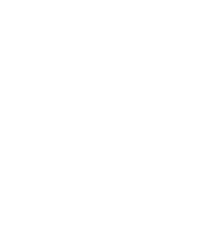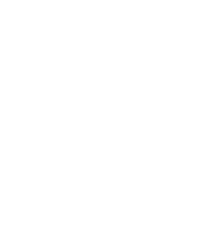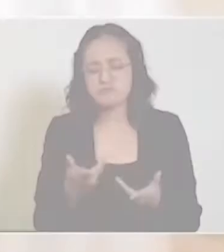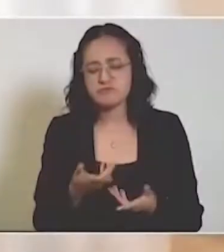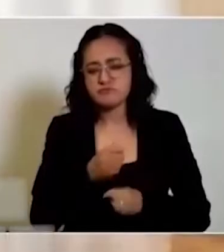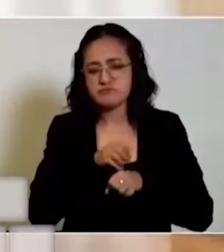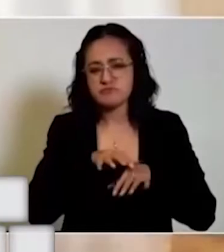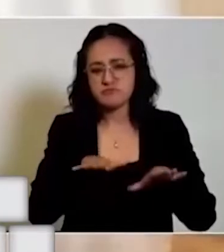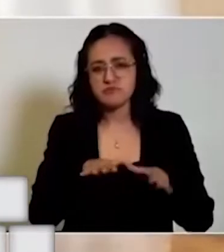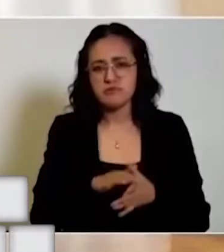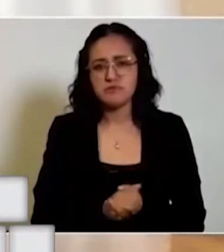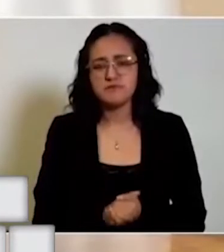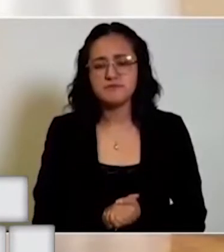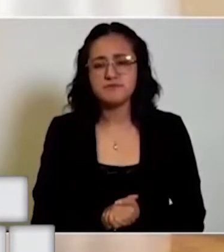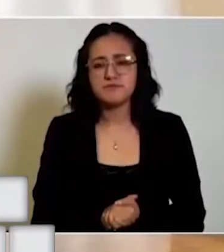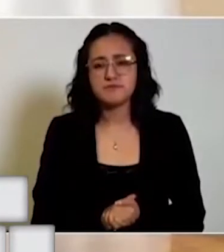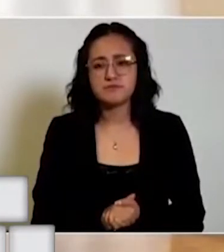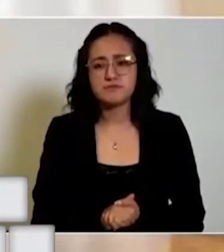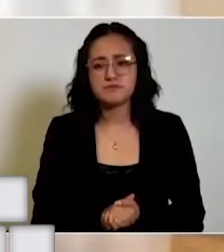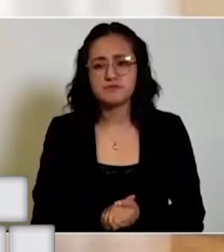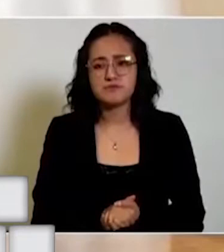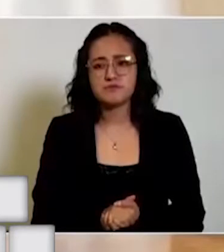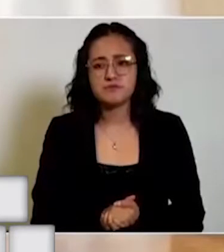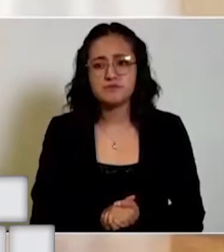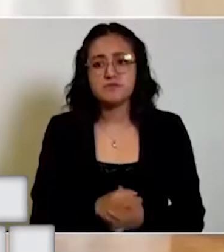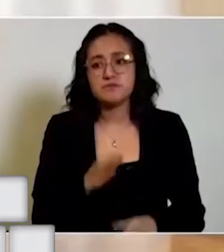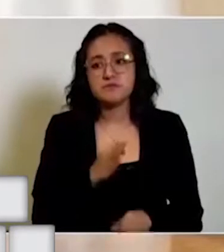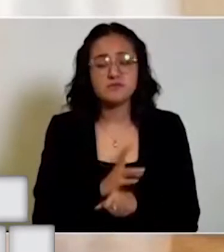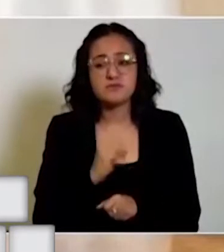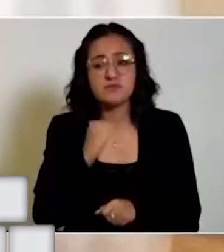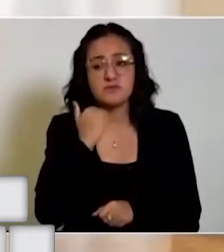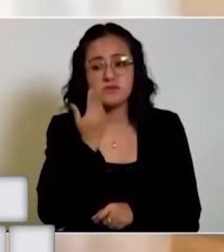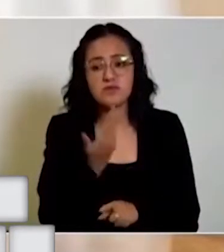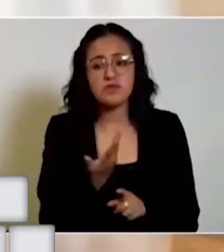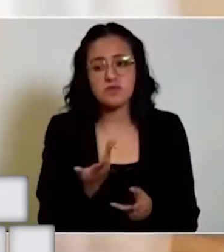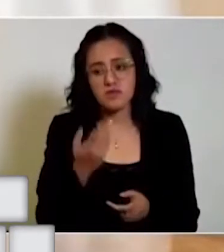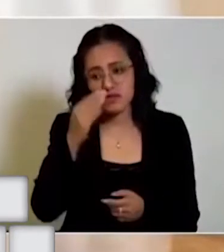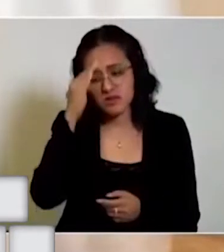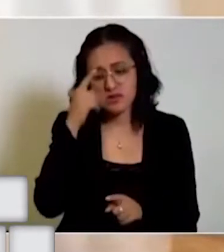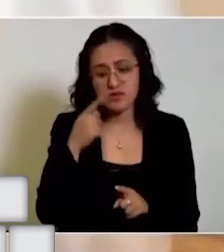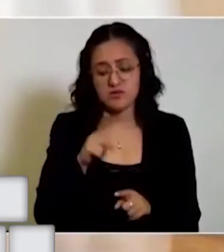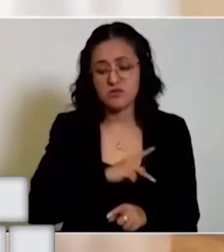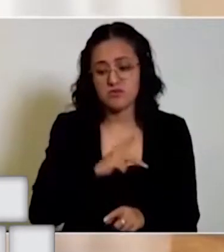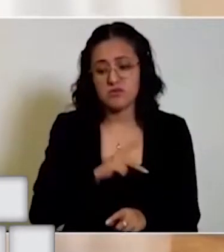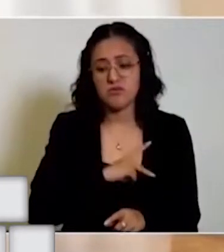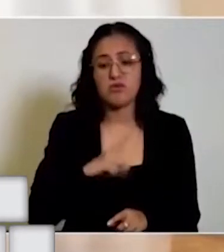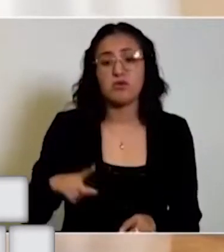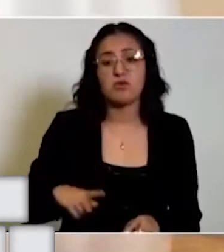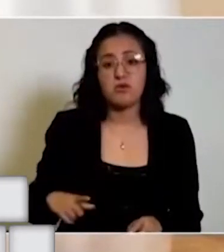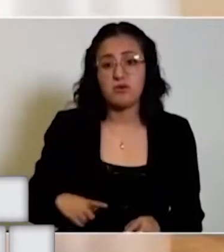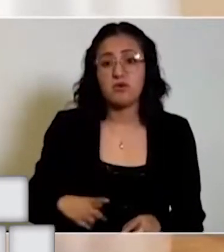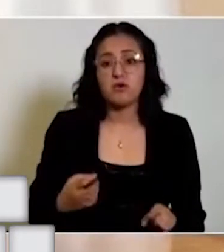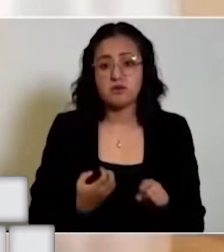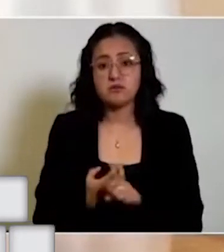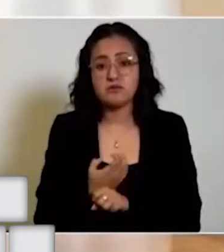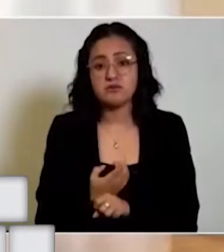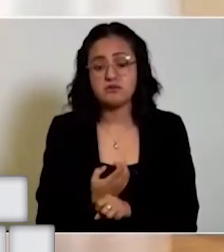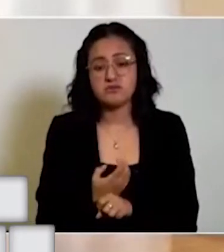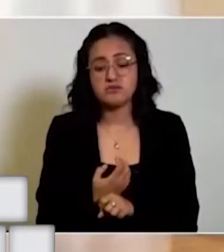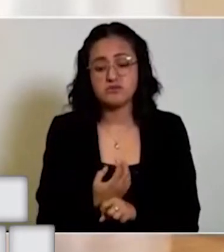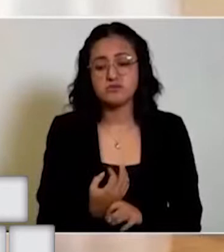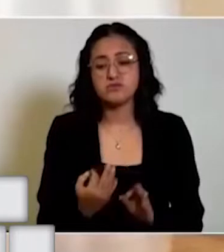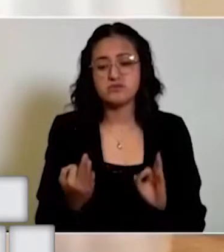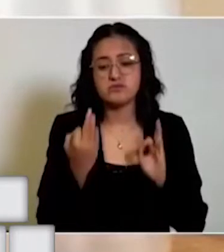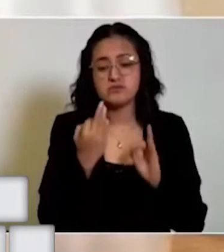como quiero dar el posicionamiento del gobernador del estado frente al